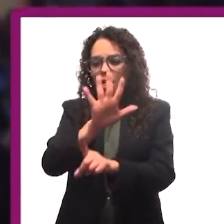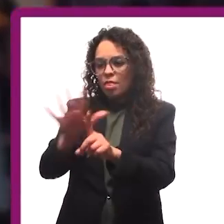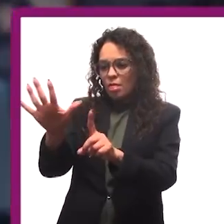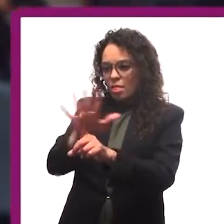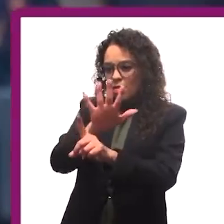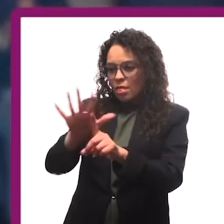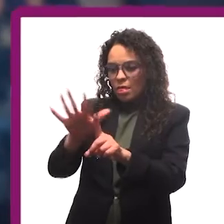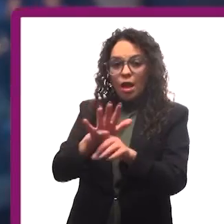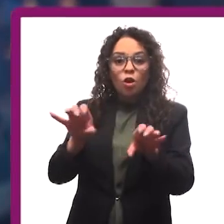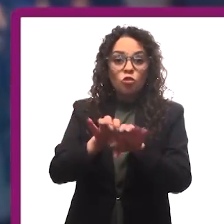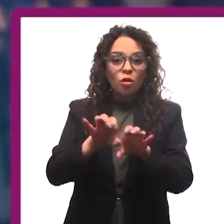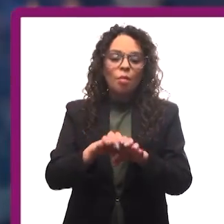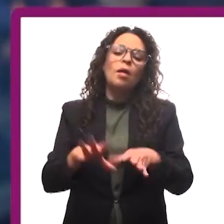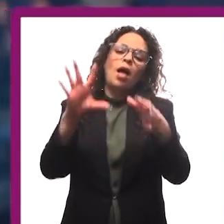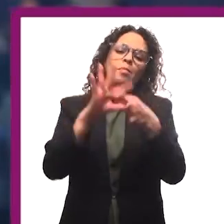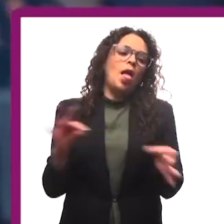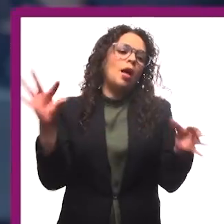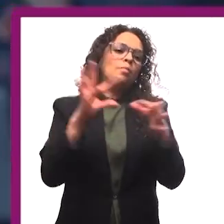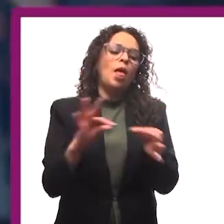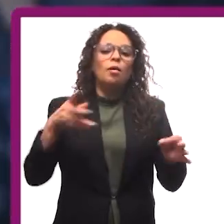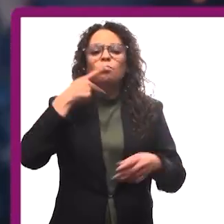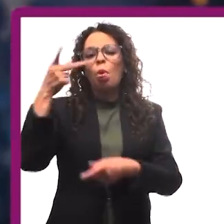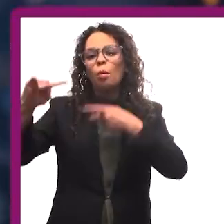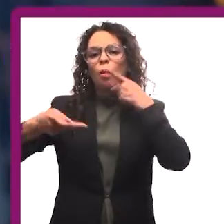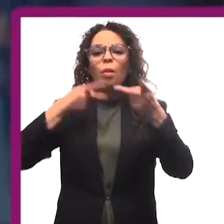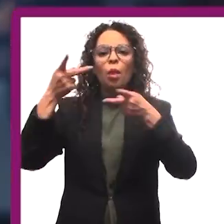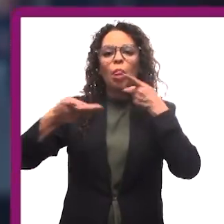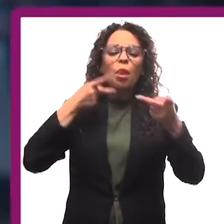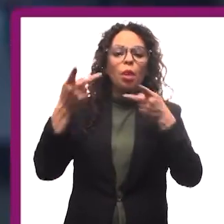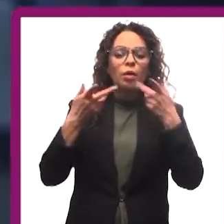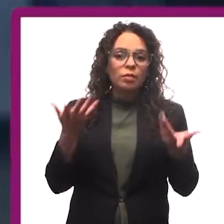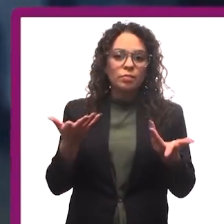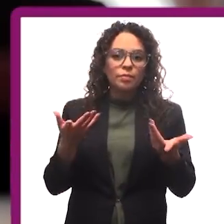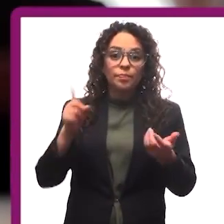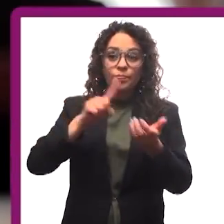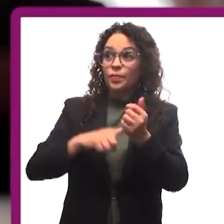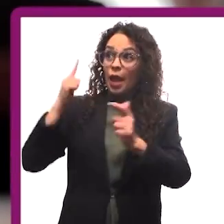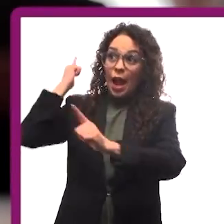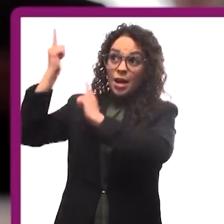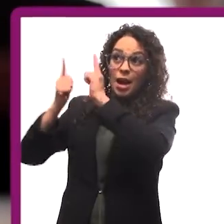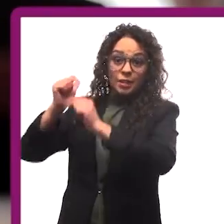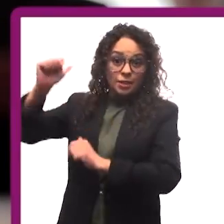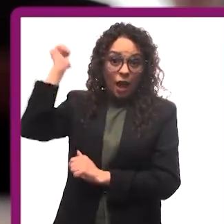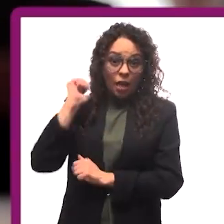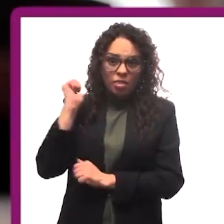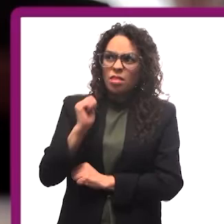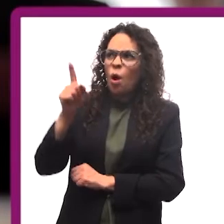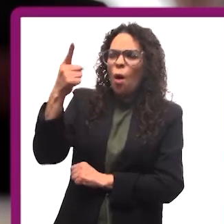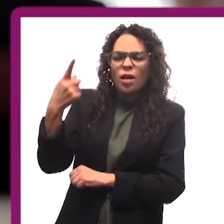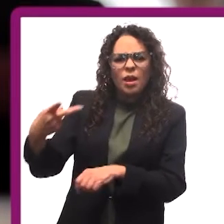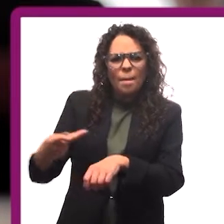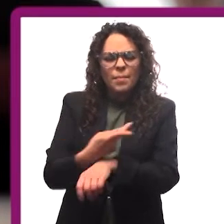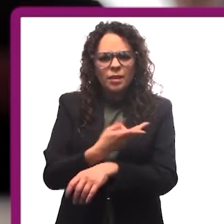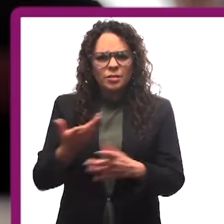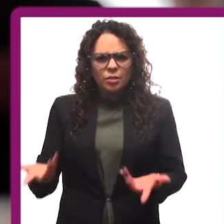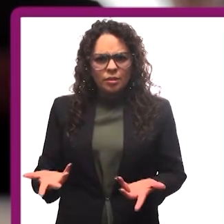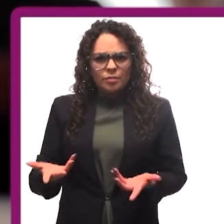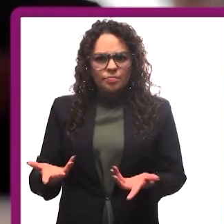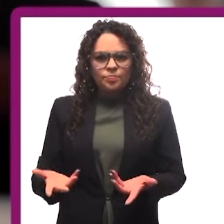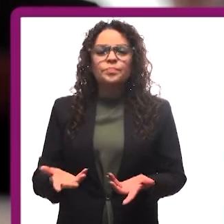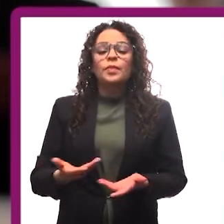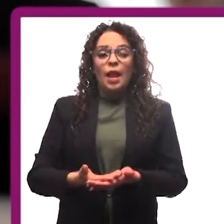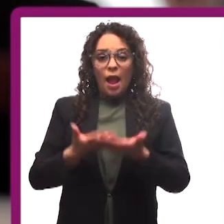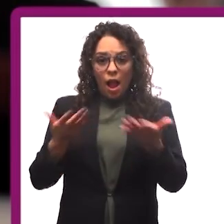oratoria. Todo aquello que pasaba en aquella Grecia antigua, pues finalmente se ha